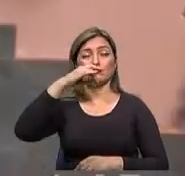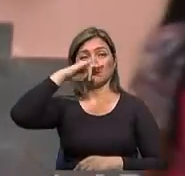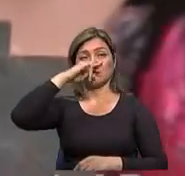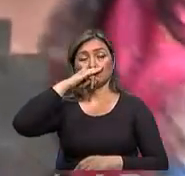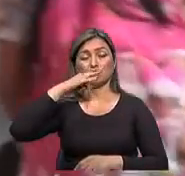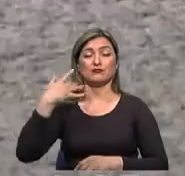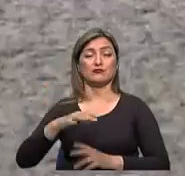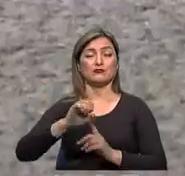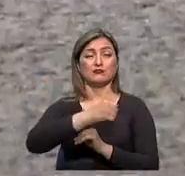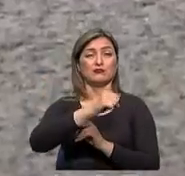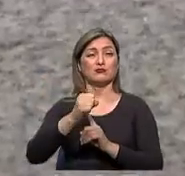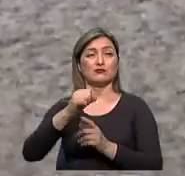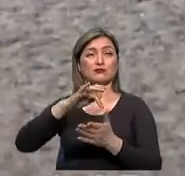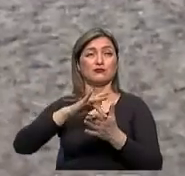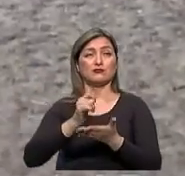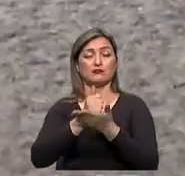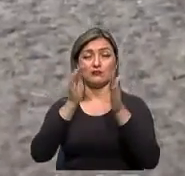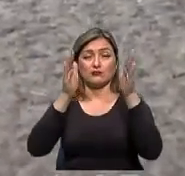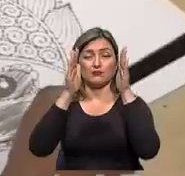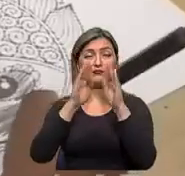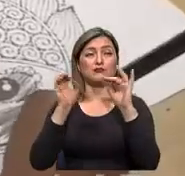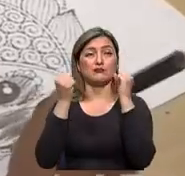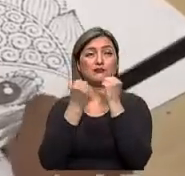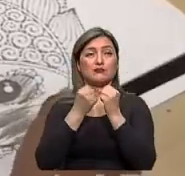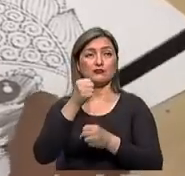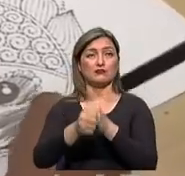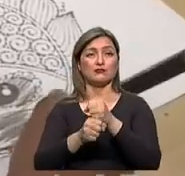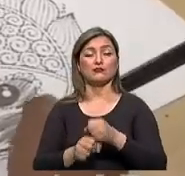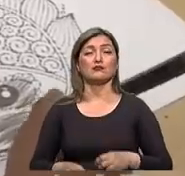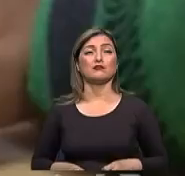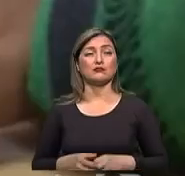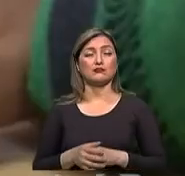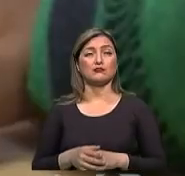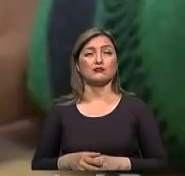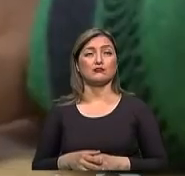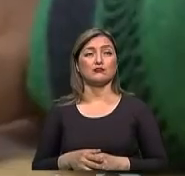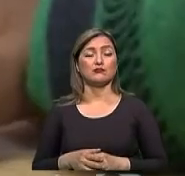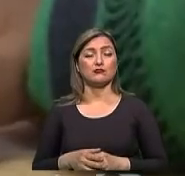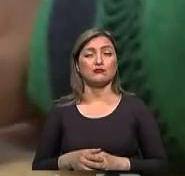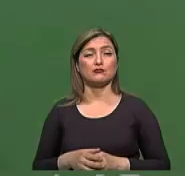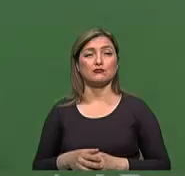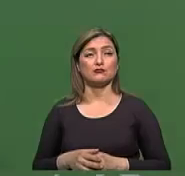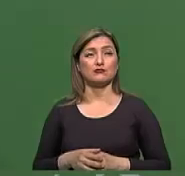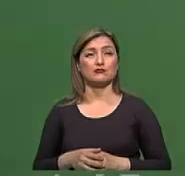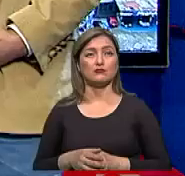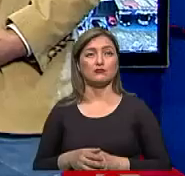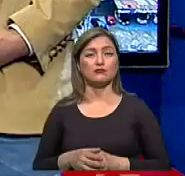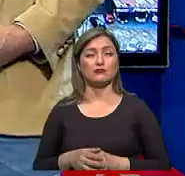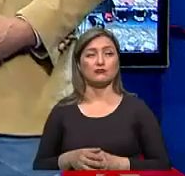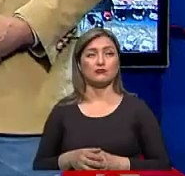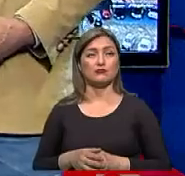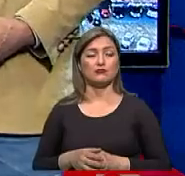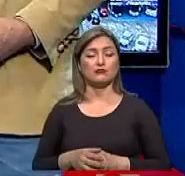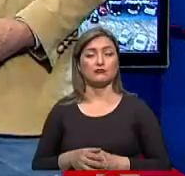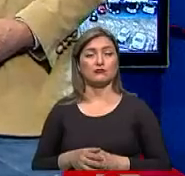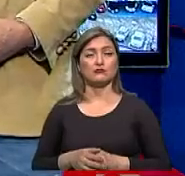en situación de vulnerabilidad han recibido atención del MIES en lo que va del año. En Quito, María Gracia Acosta, 24 horas.